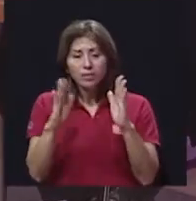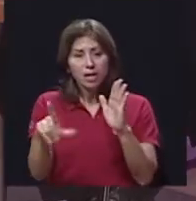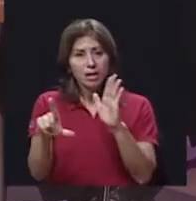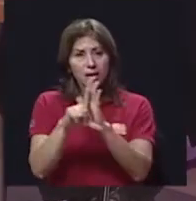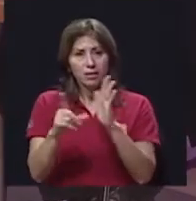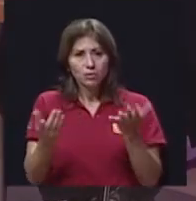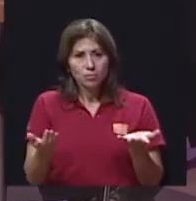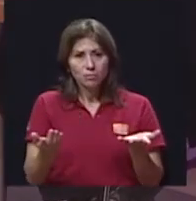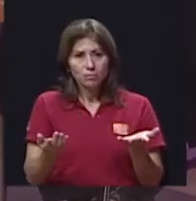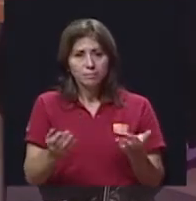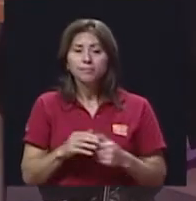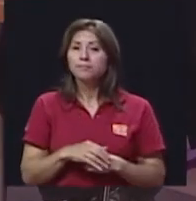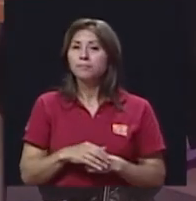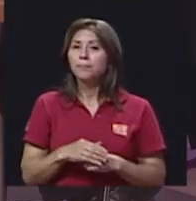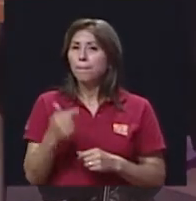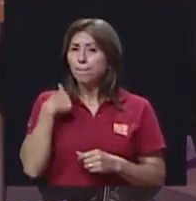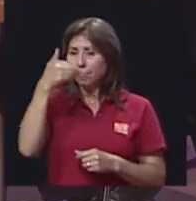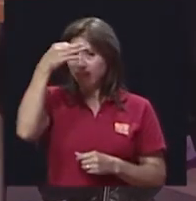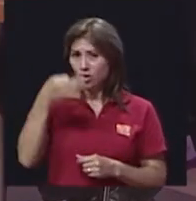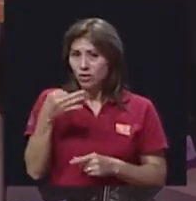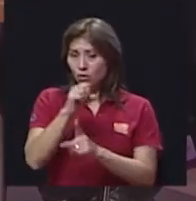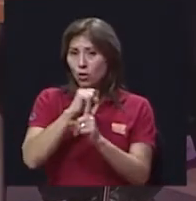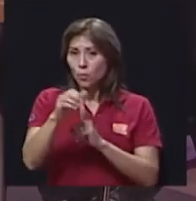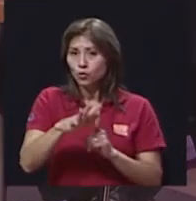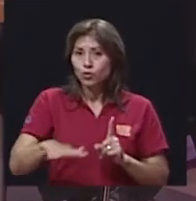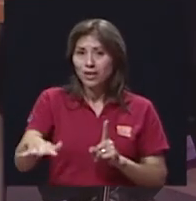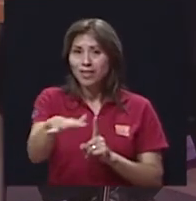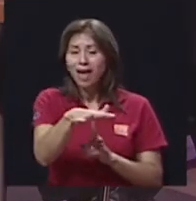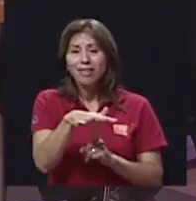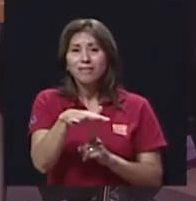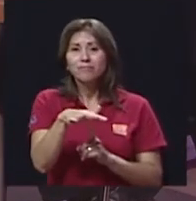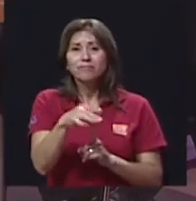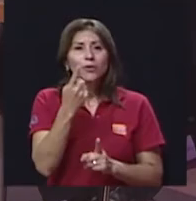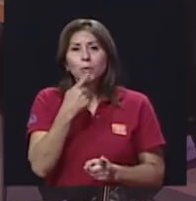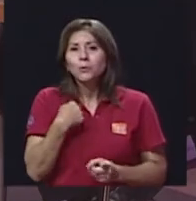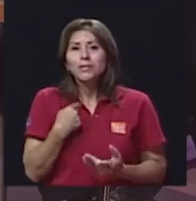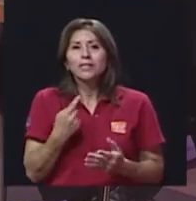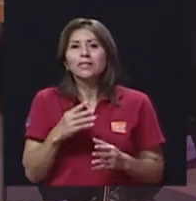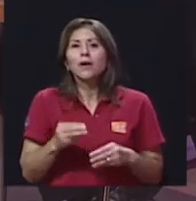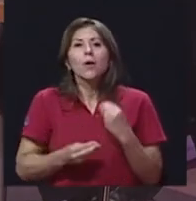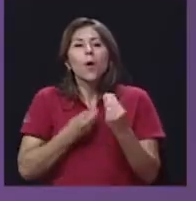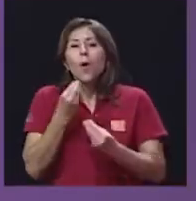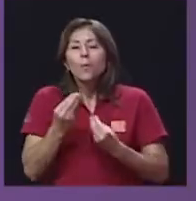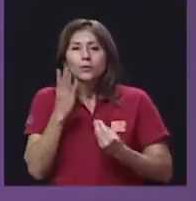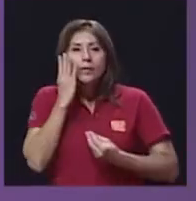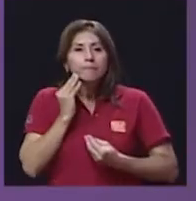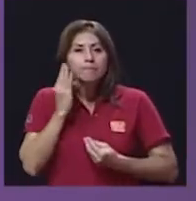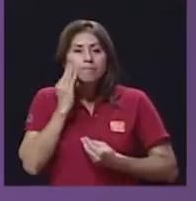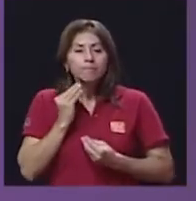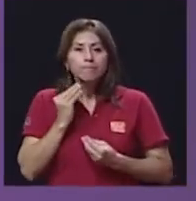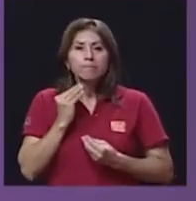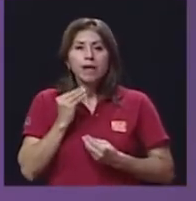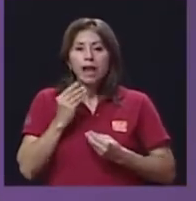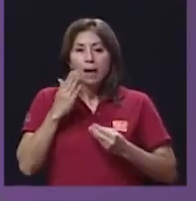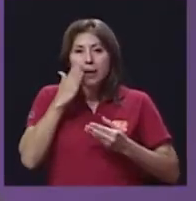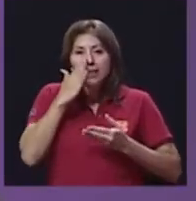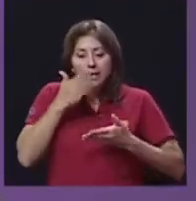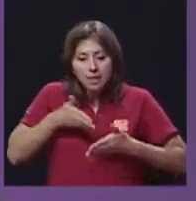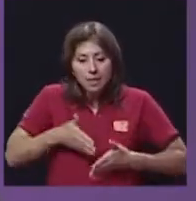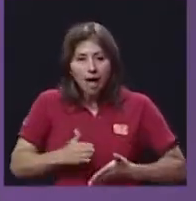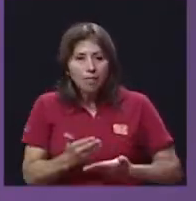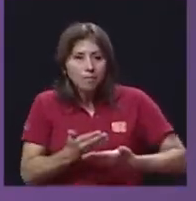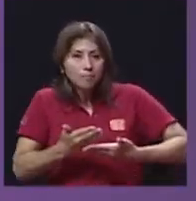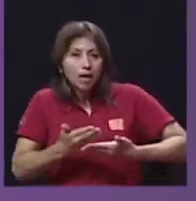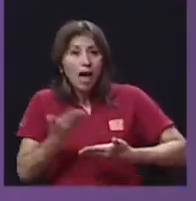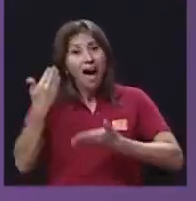poco en eso yo creo que como sociedad nadie nos nuestra sociedad no nos dice cómo se vive la maternidad antes había una abuela que le